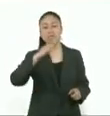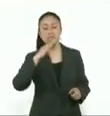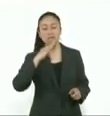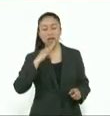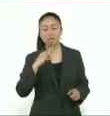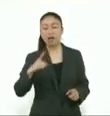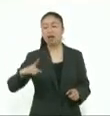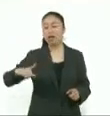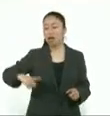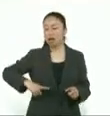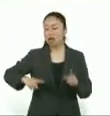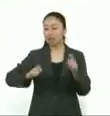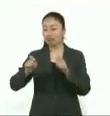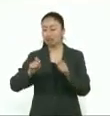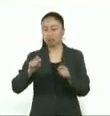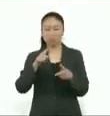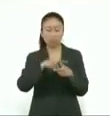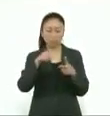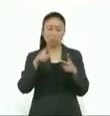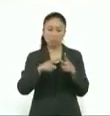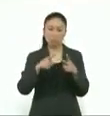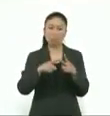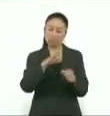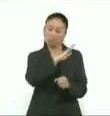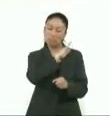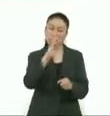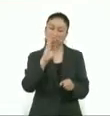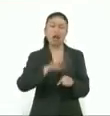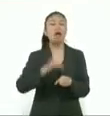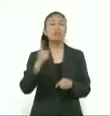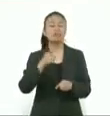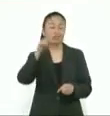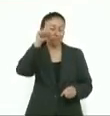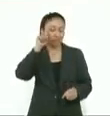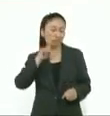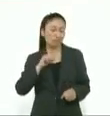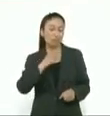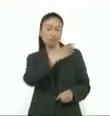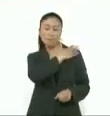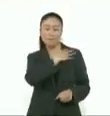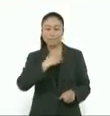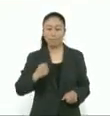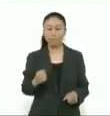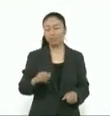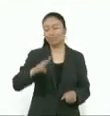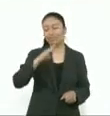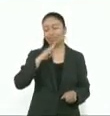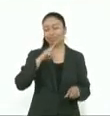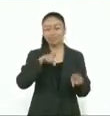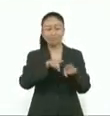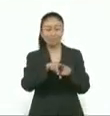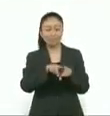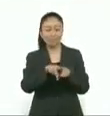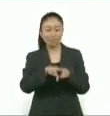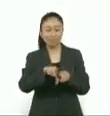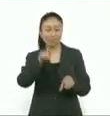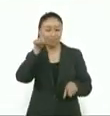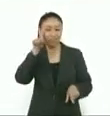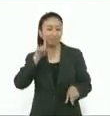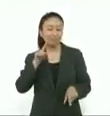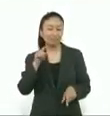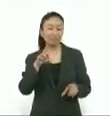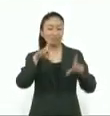Podemos serlo porque somos mujeres, porque somos hijas, somos madres, somos hermanas,